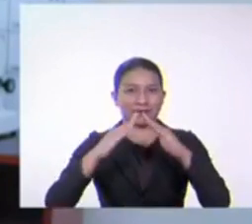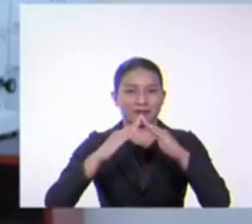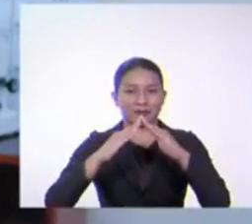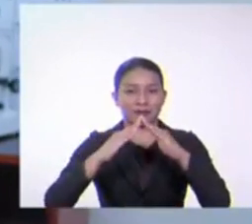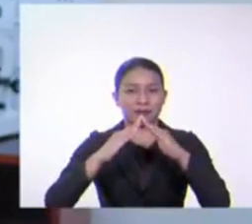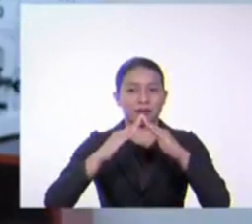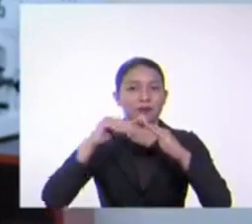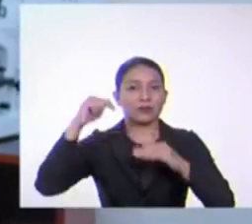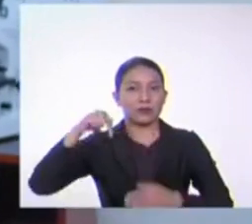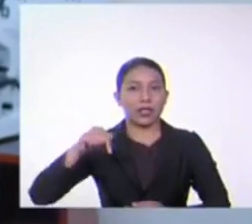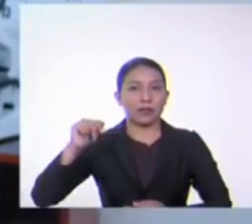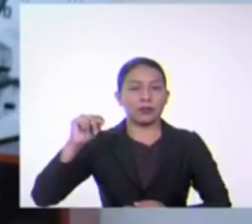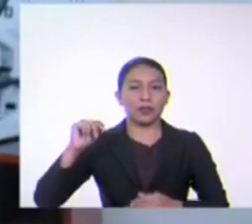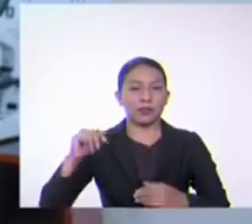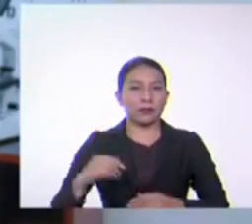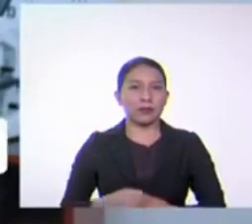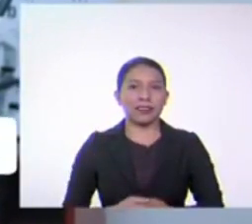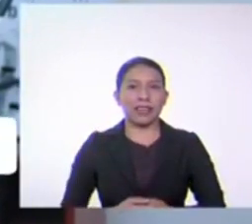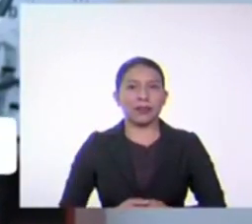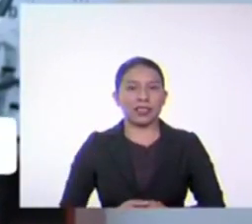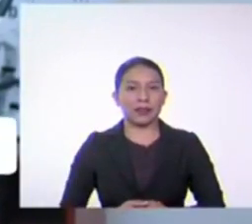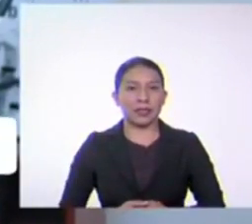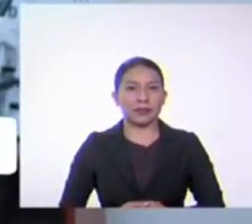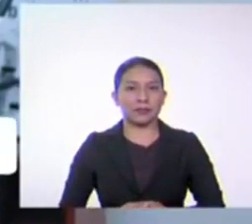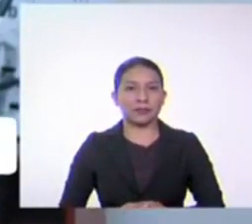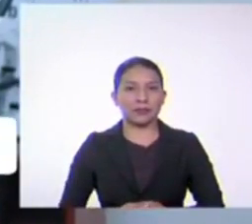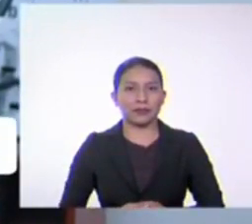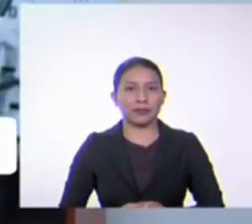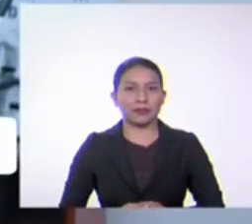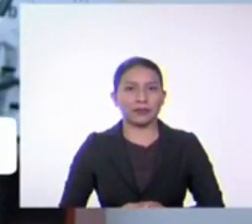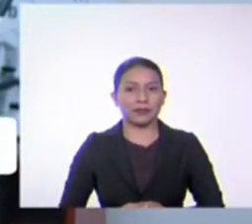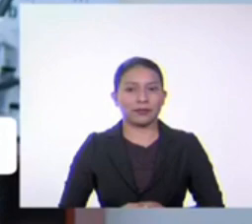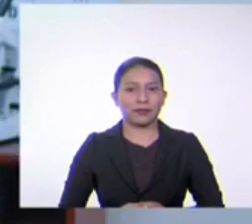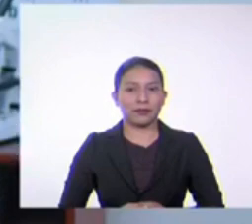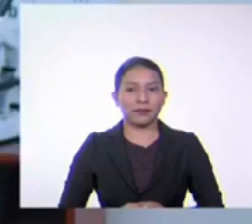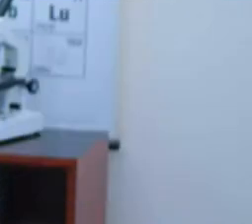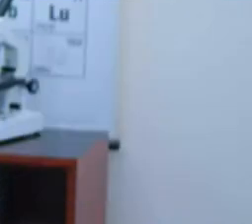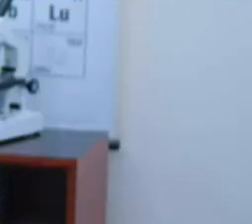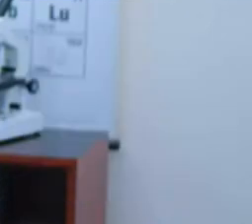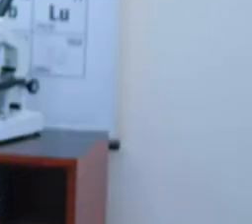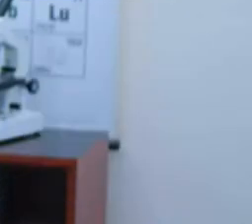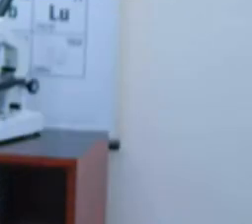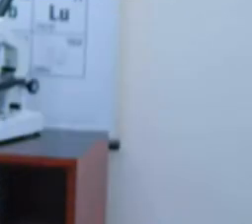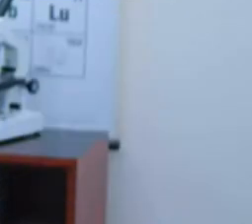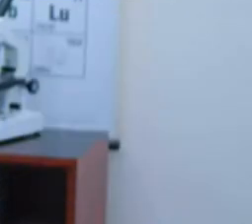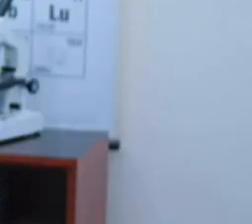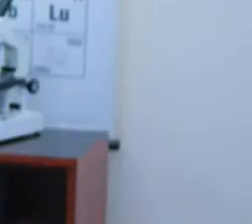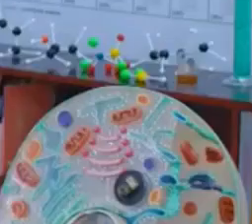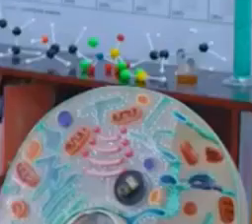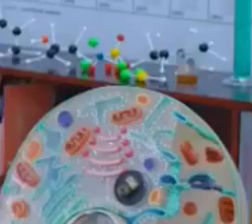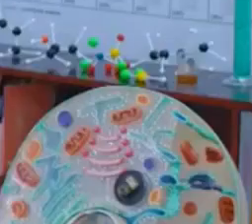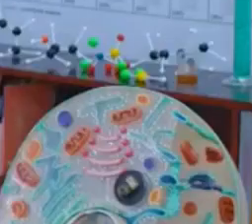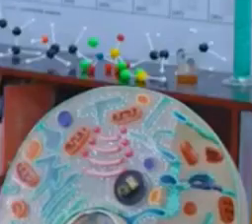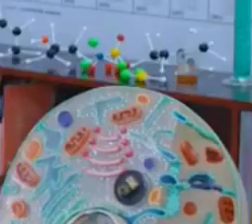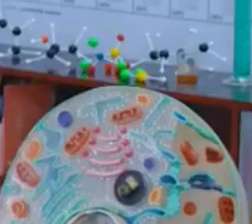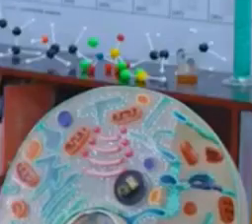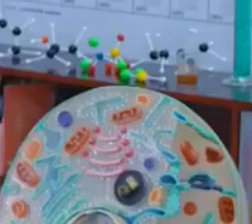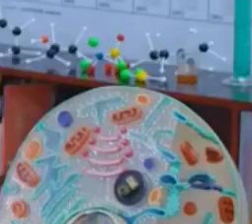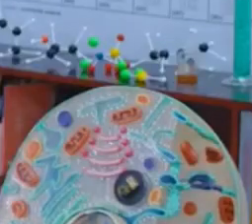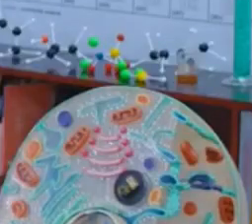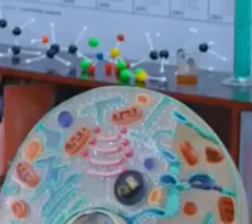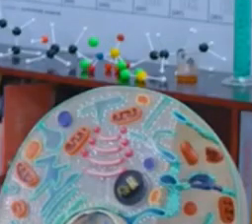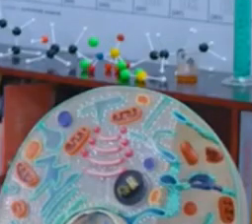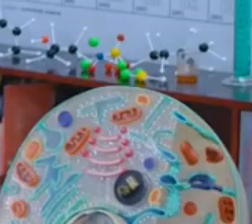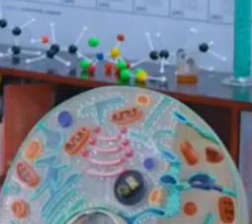Vamos a hablar sobre los niveles de organización de la materia viva. Esto significa que vamos a hablar sobre